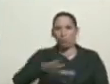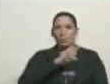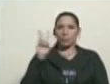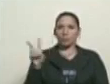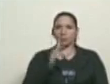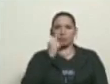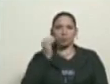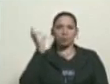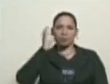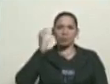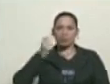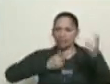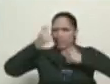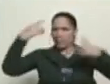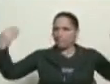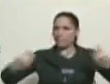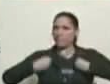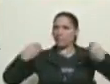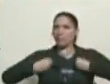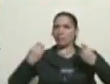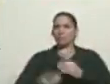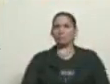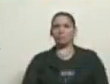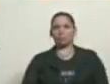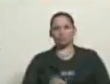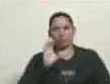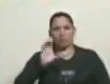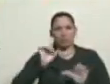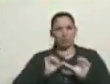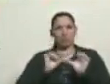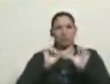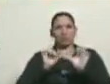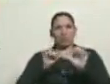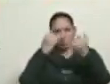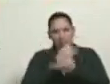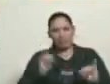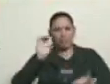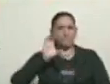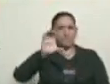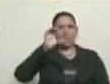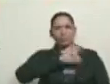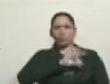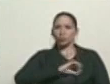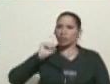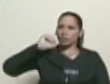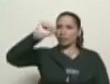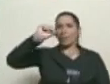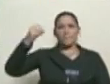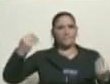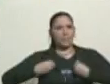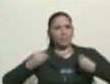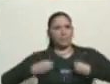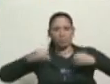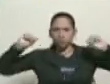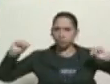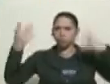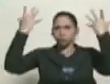venezolanas. ¡Chávez vive! ¡Patria sigue! ¡Independencia y patria socialista!